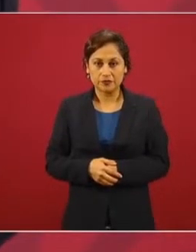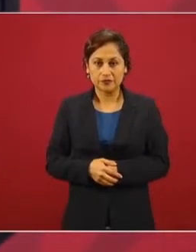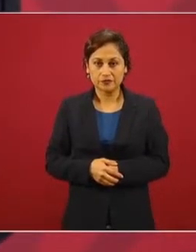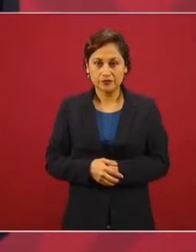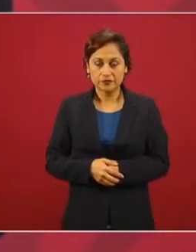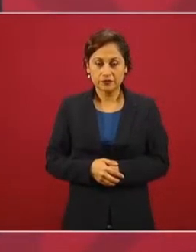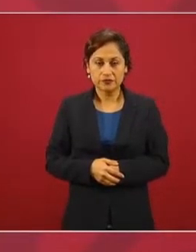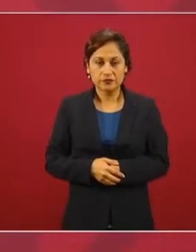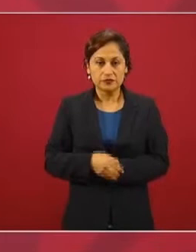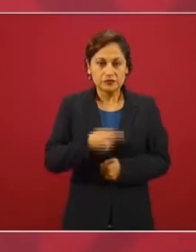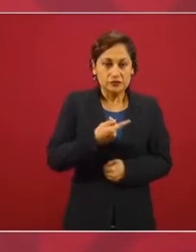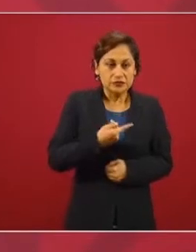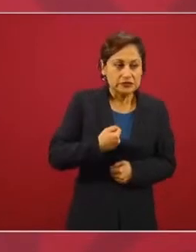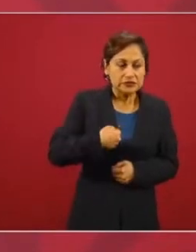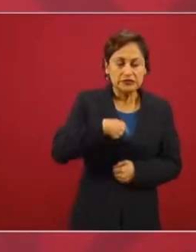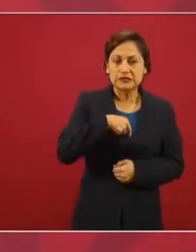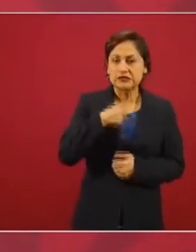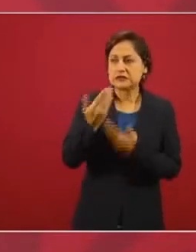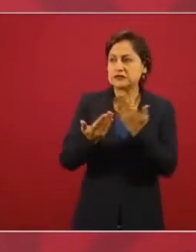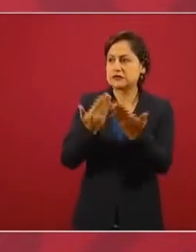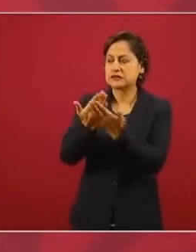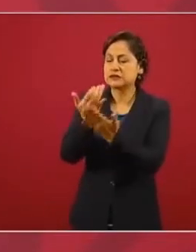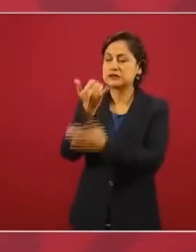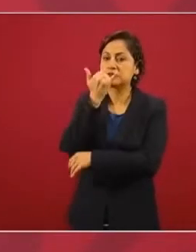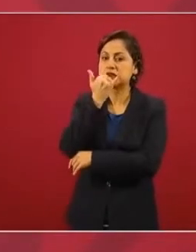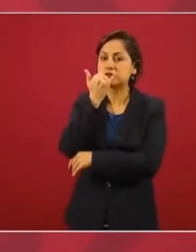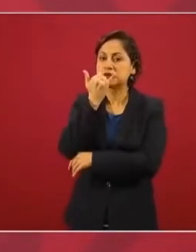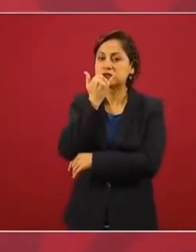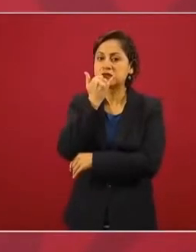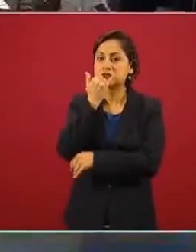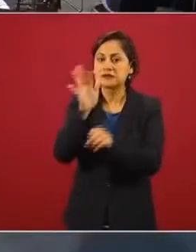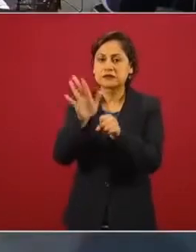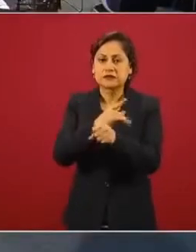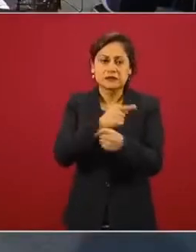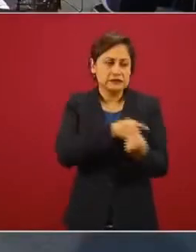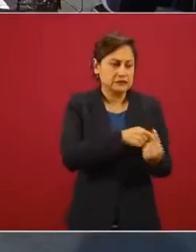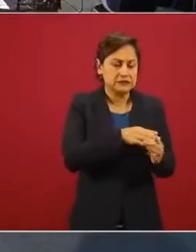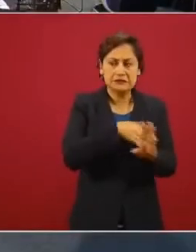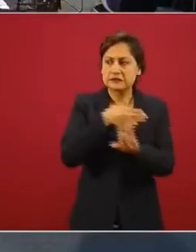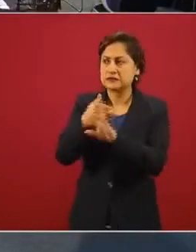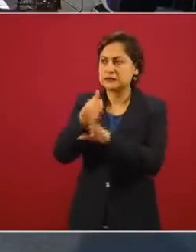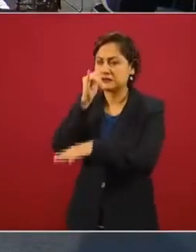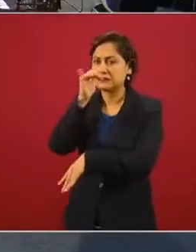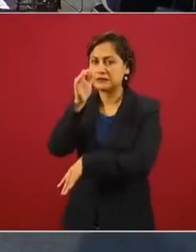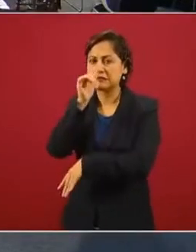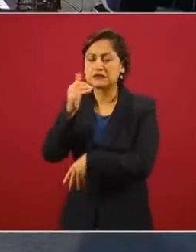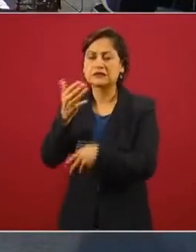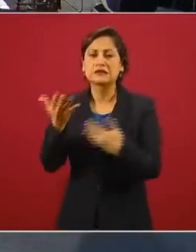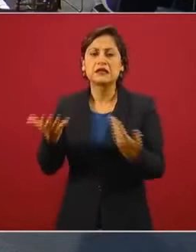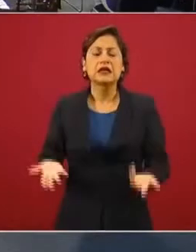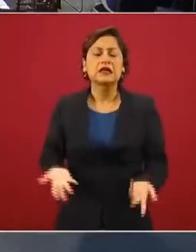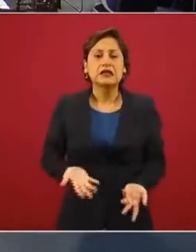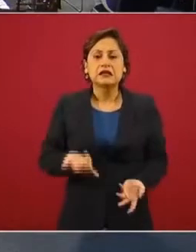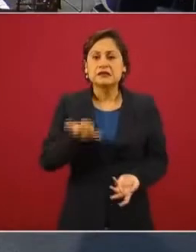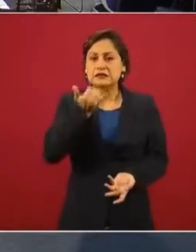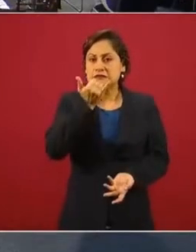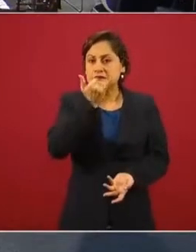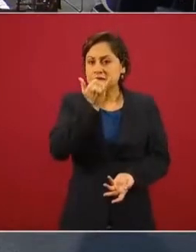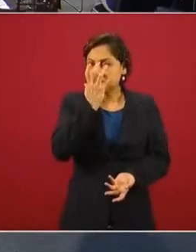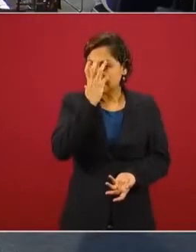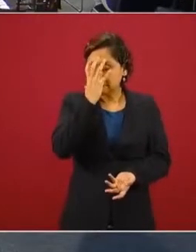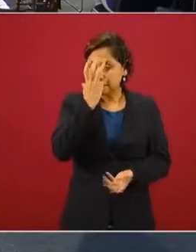Le ofrecemos disculpa por todo lo que hace, nos apena,